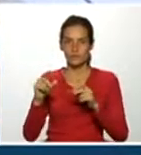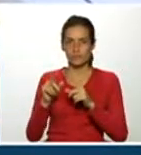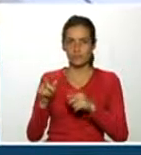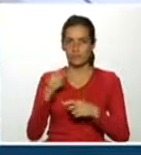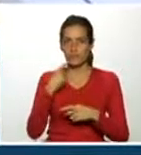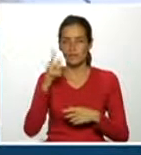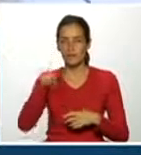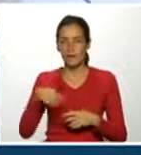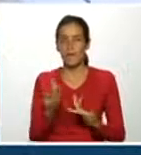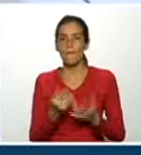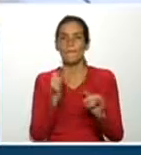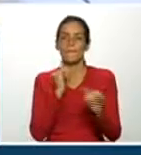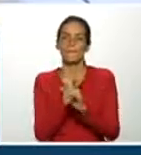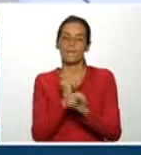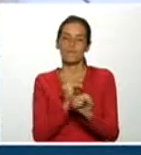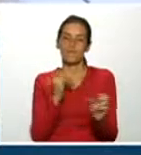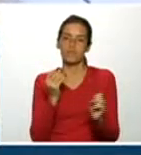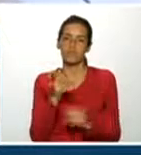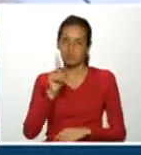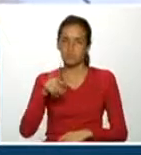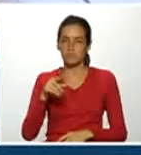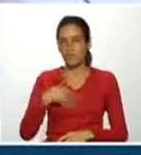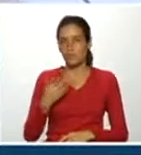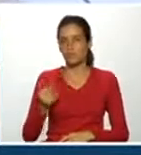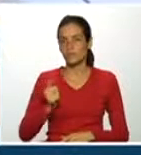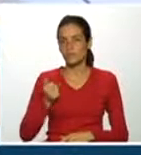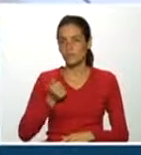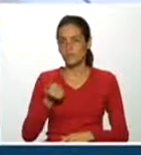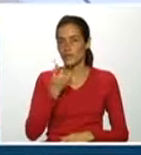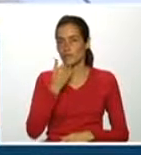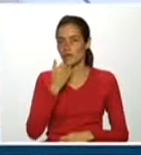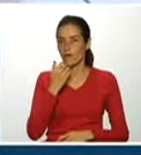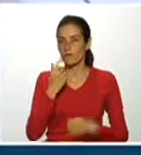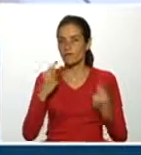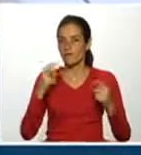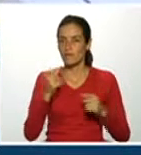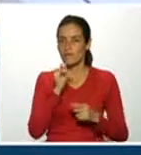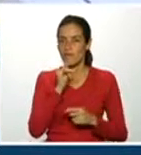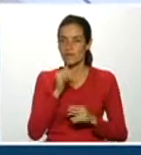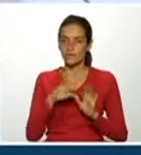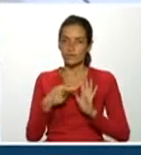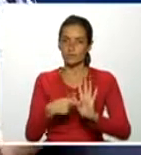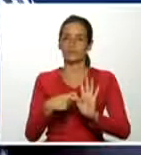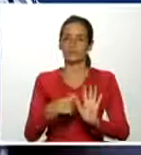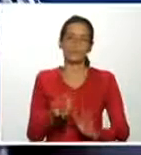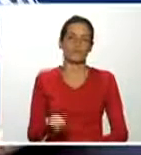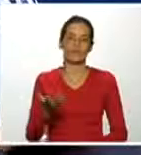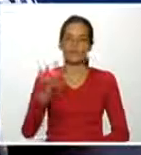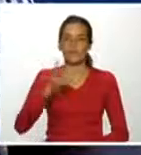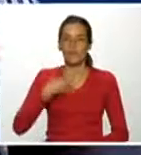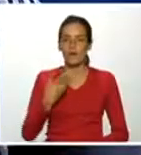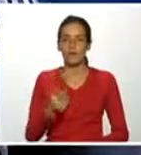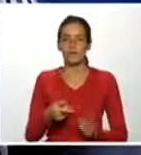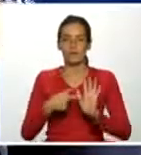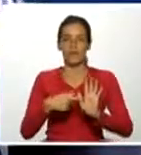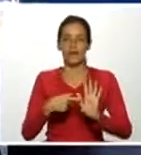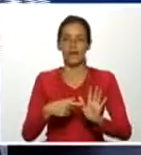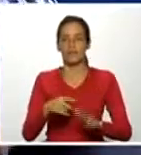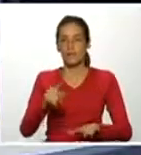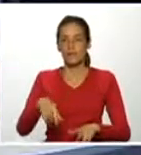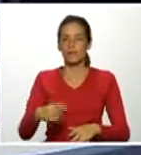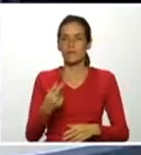buscar. Y en nuestra página web estamos tratando de, estamos montando cierta información importante para que se puedan conectar, que la página